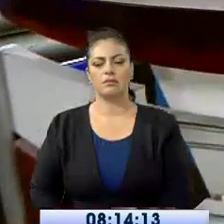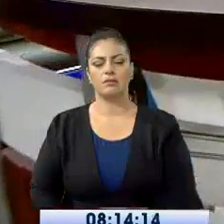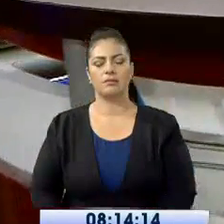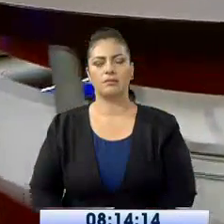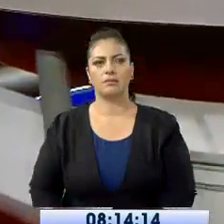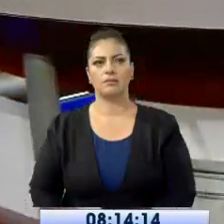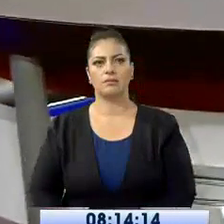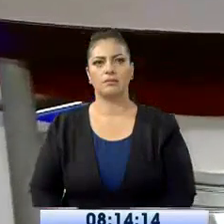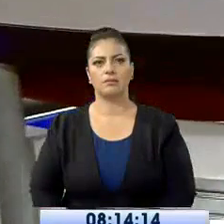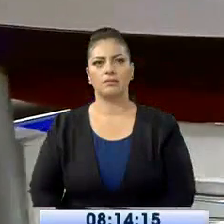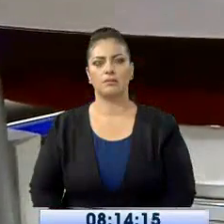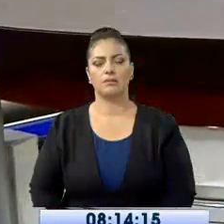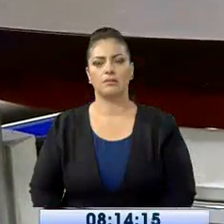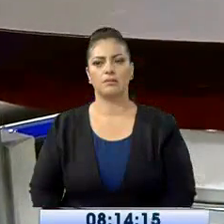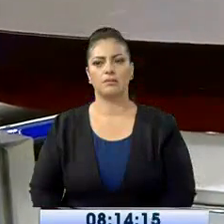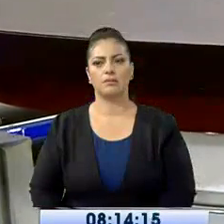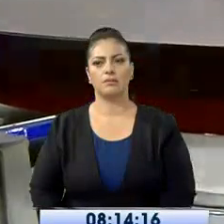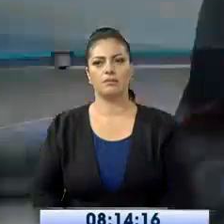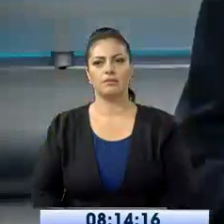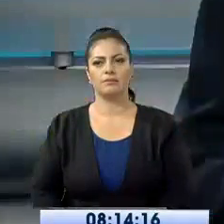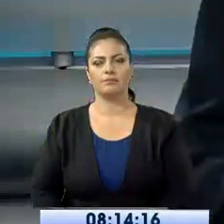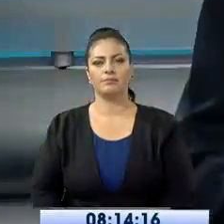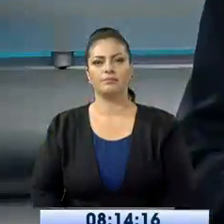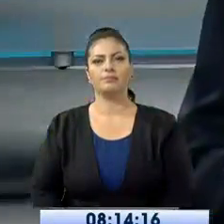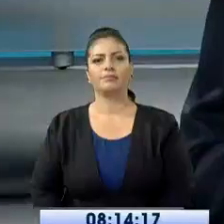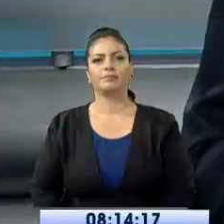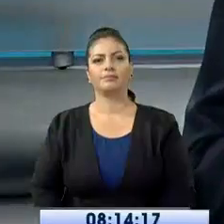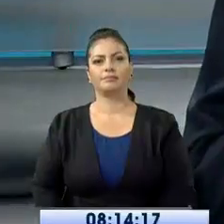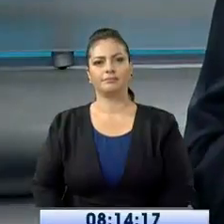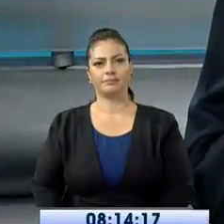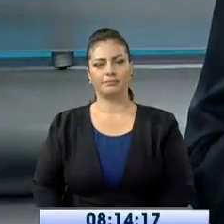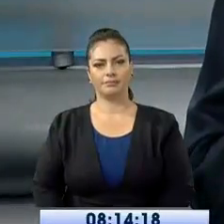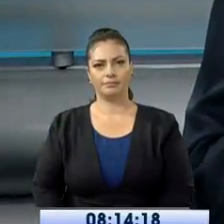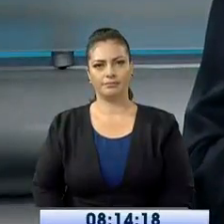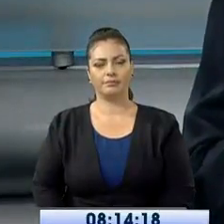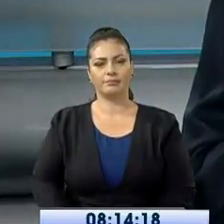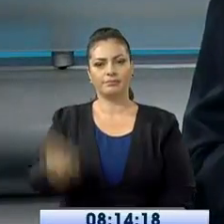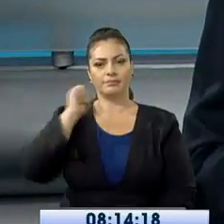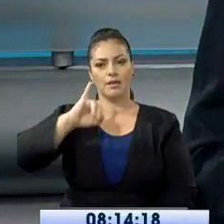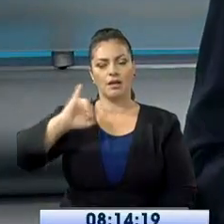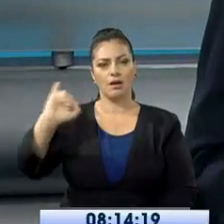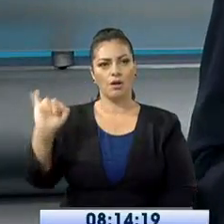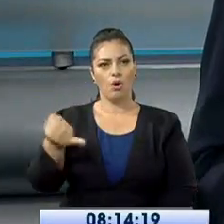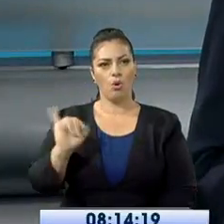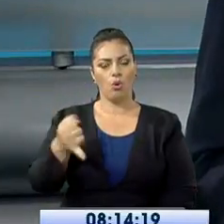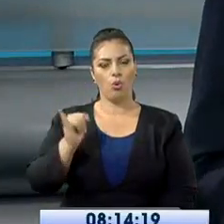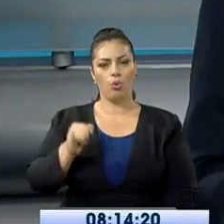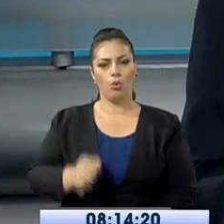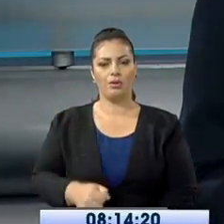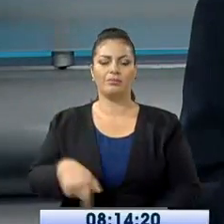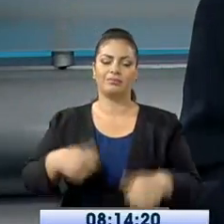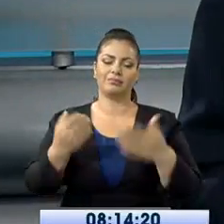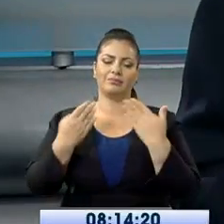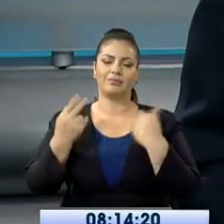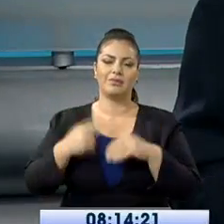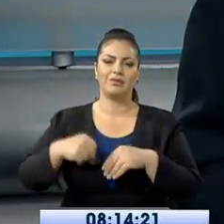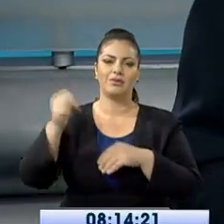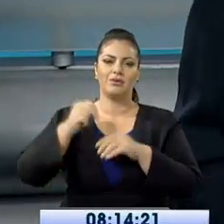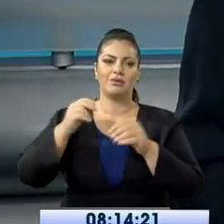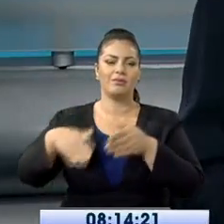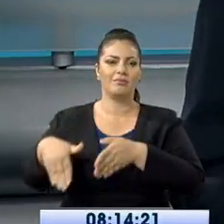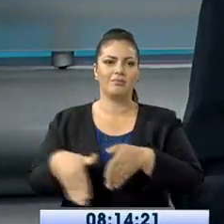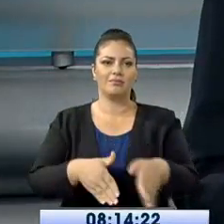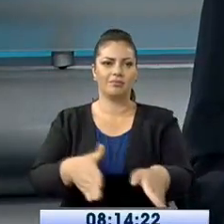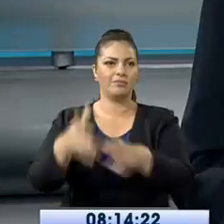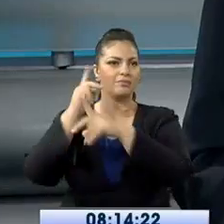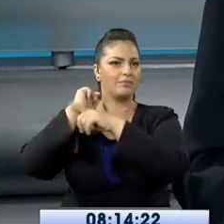Bueno, y 2 accidentes de tránsito se registraron este jueves en un tramo de la avenida Terminal Terrestre Pascuales, más conocida como la Narcisa